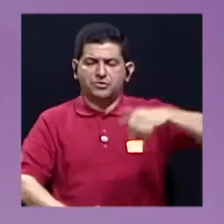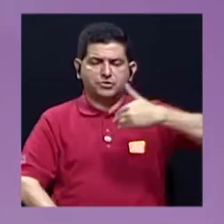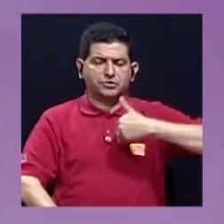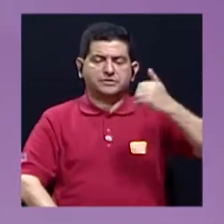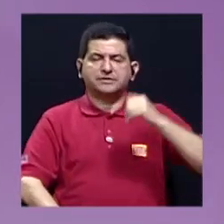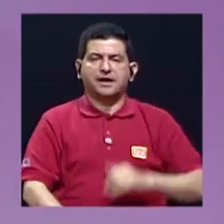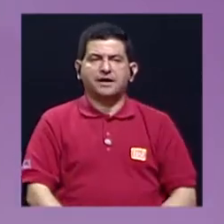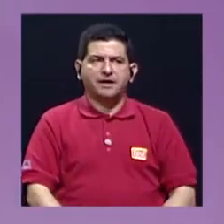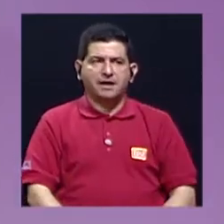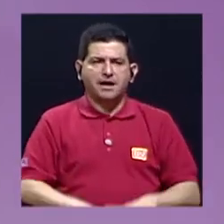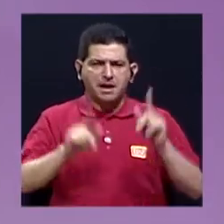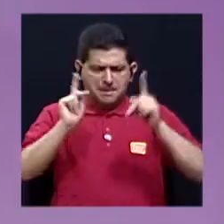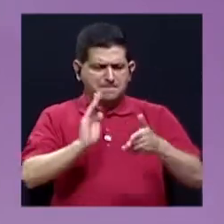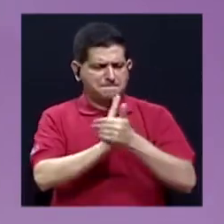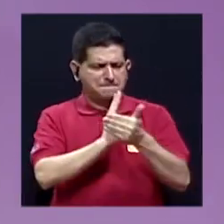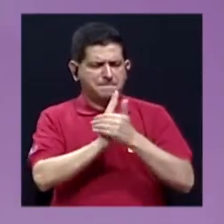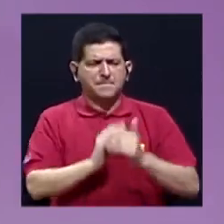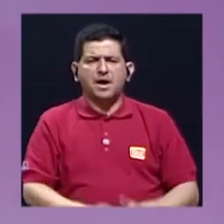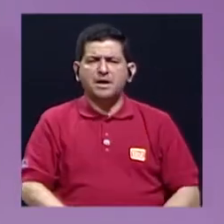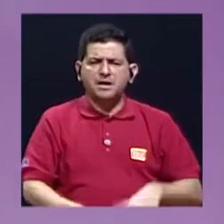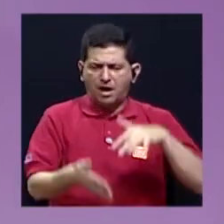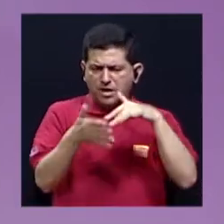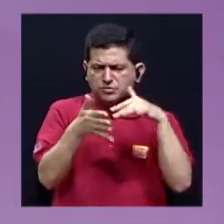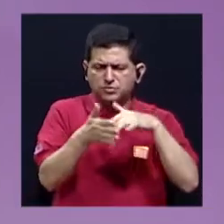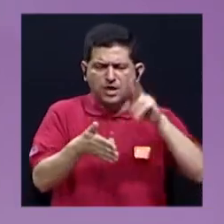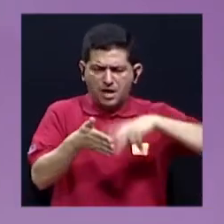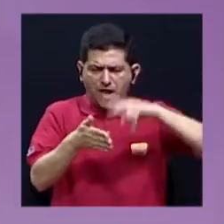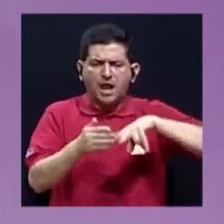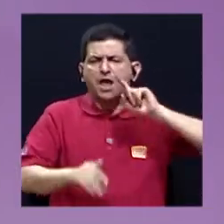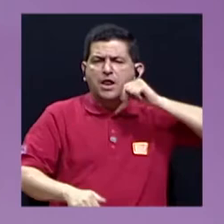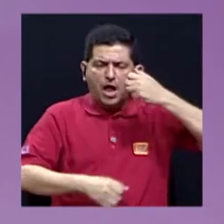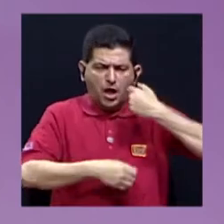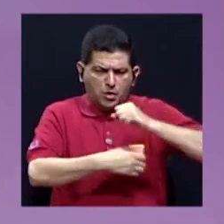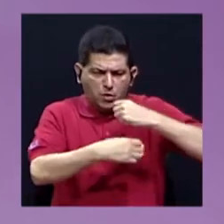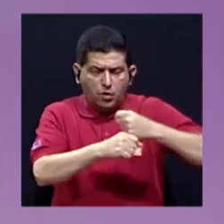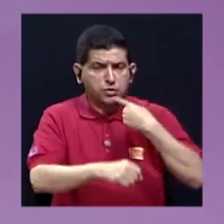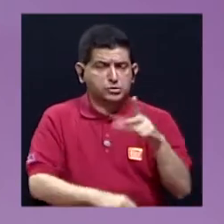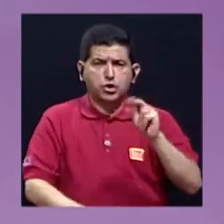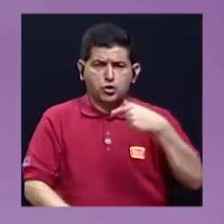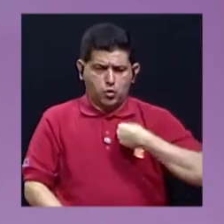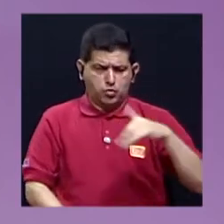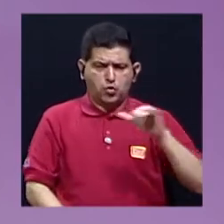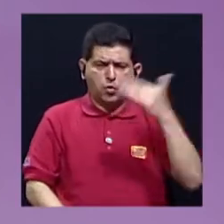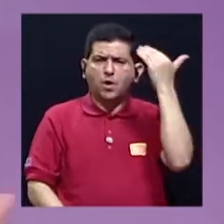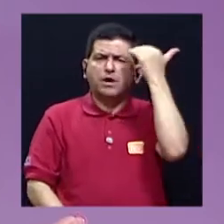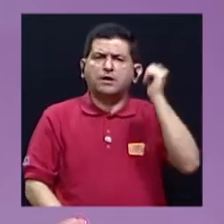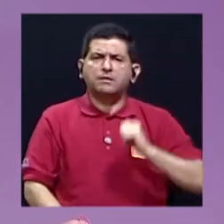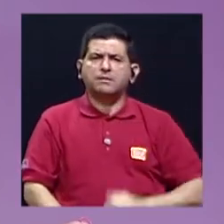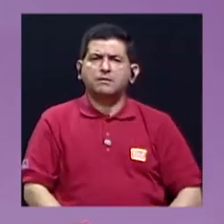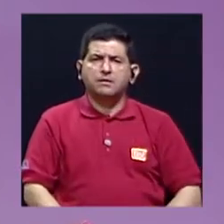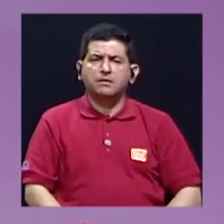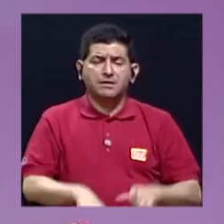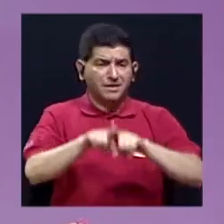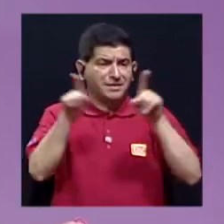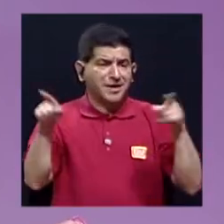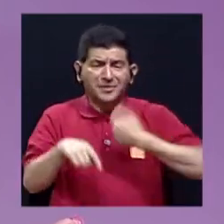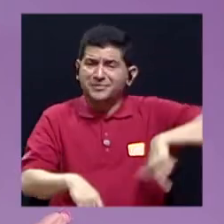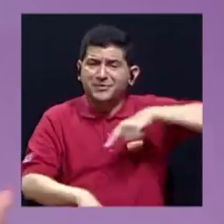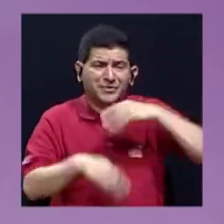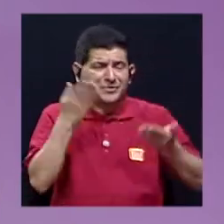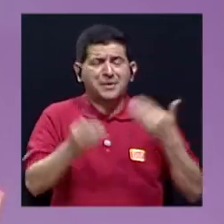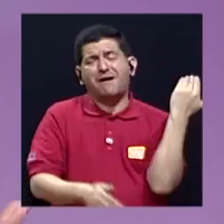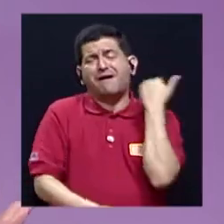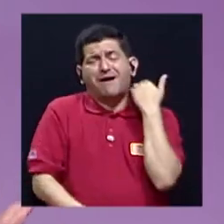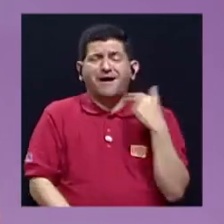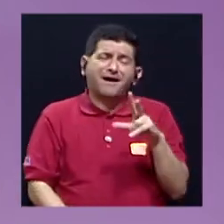capaces, entonces hay que demostrar esa capacidad, empezar a instruirse, empezar a leerse el código municipal y llegar y decir, no, yo tengo también los conocimientos, pero tampoco vamos a llegar a ser